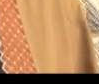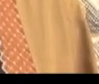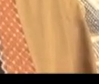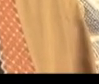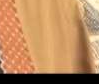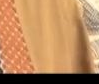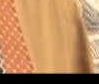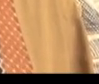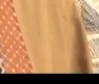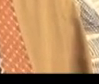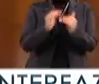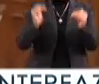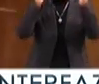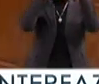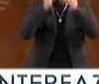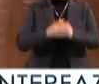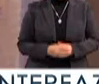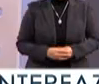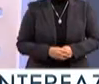Concheiro en educación superior.